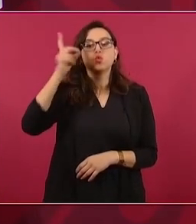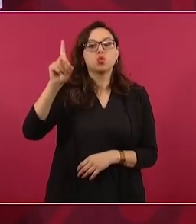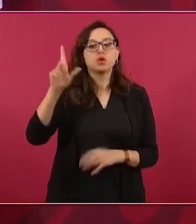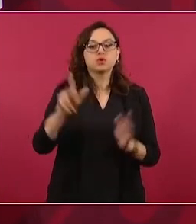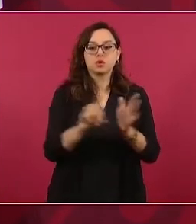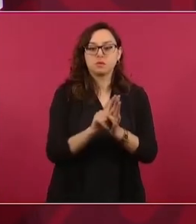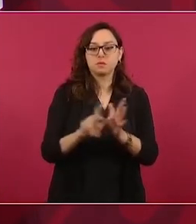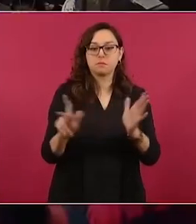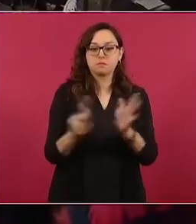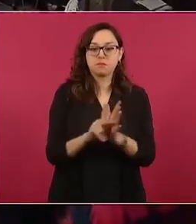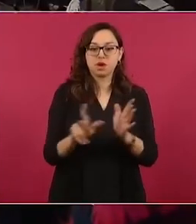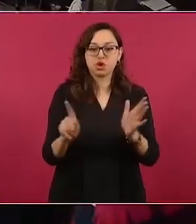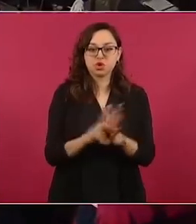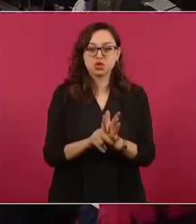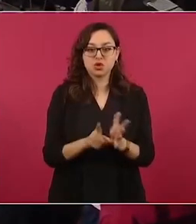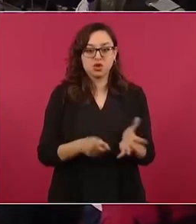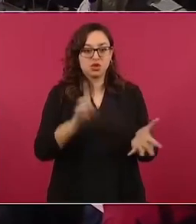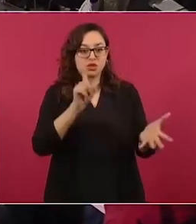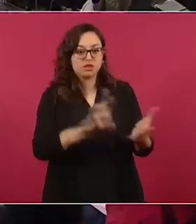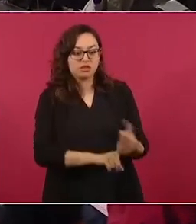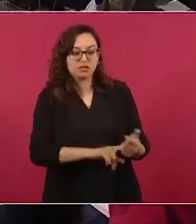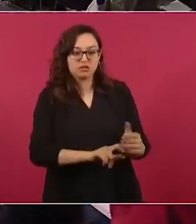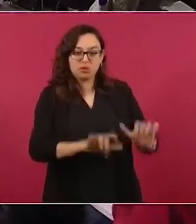y todos los